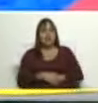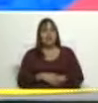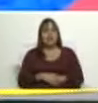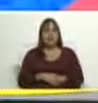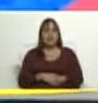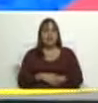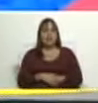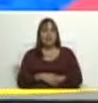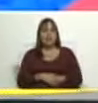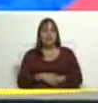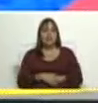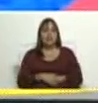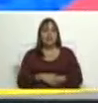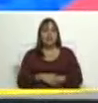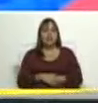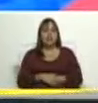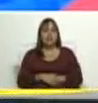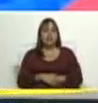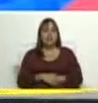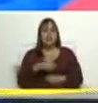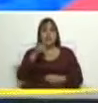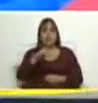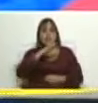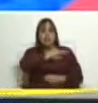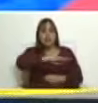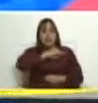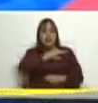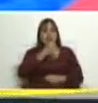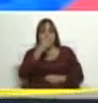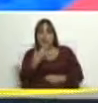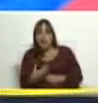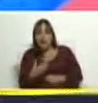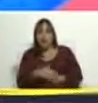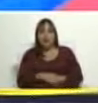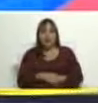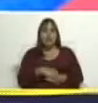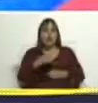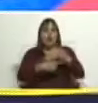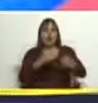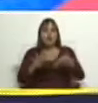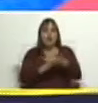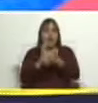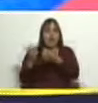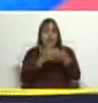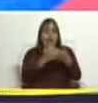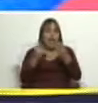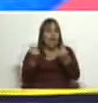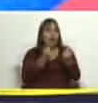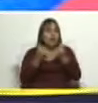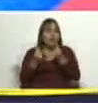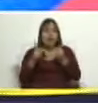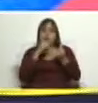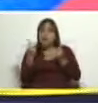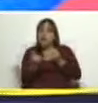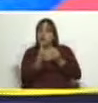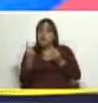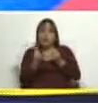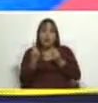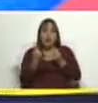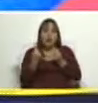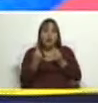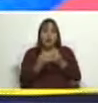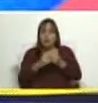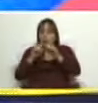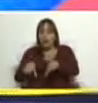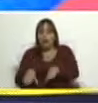una misión hermosísima, porque sabemos que cada víctima de la guerra económica no está desamparado ni desamparada.